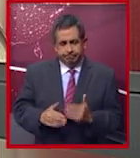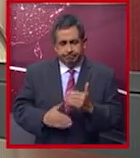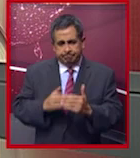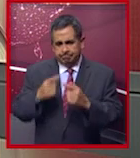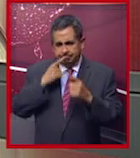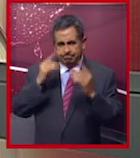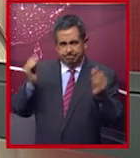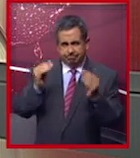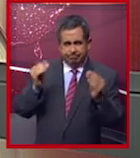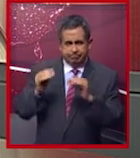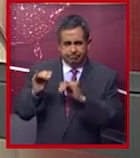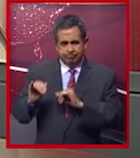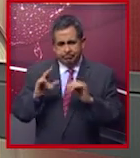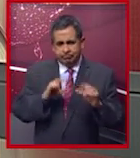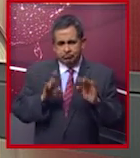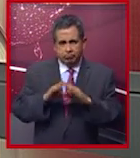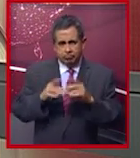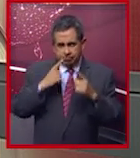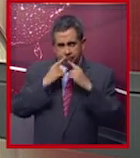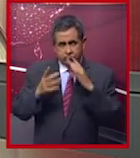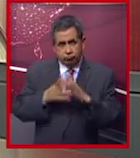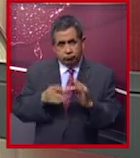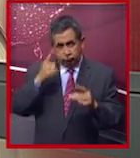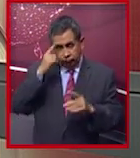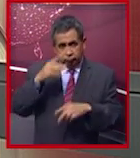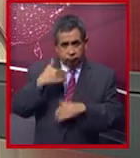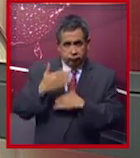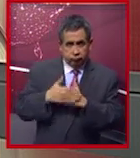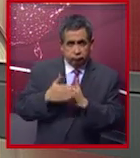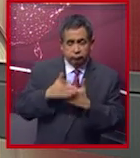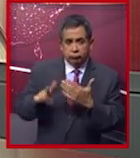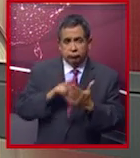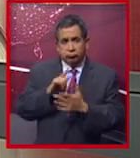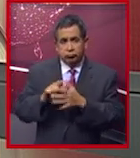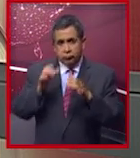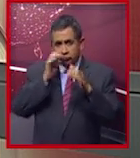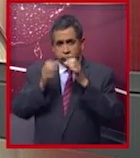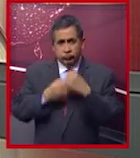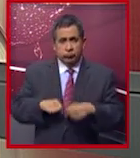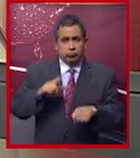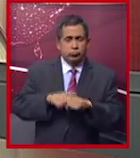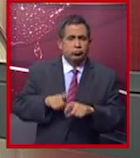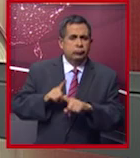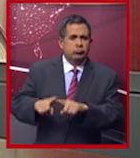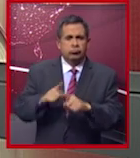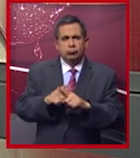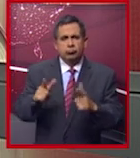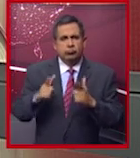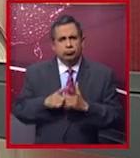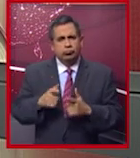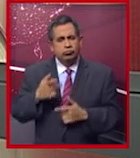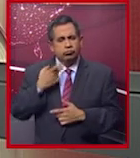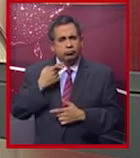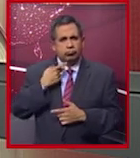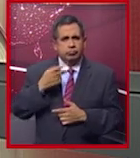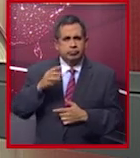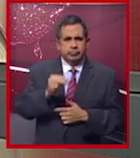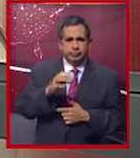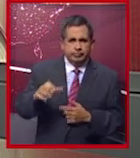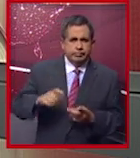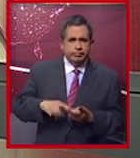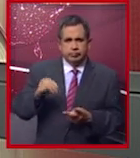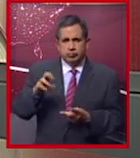al debate en favor y en contra de este dictamen para crear la Ley General de Comunicación Social, legisladores de los grupos parlamentarios de